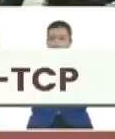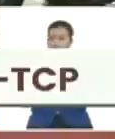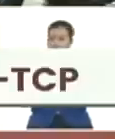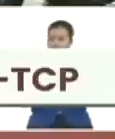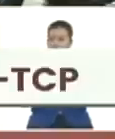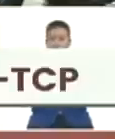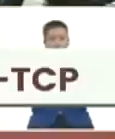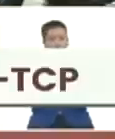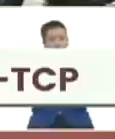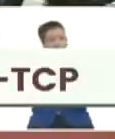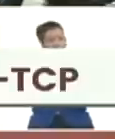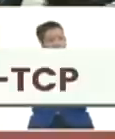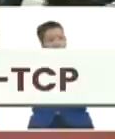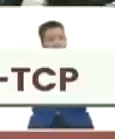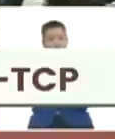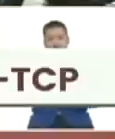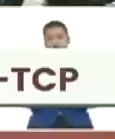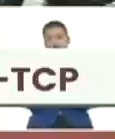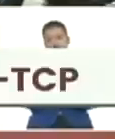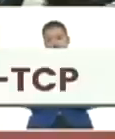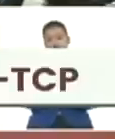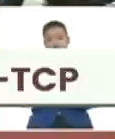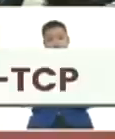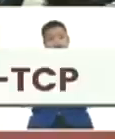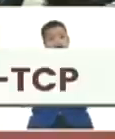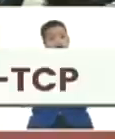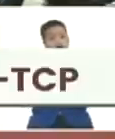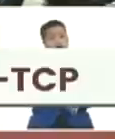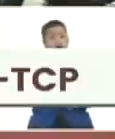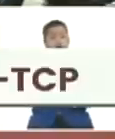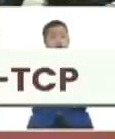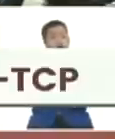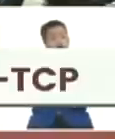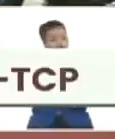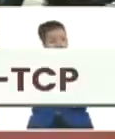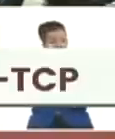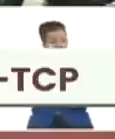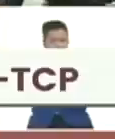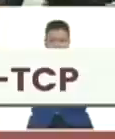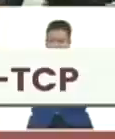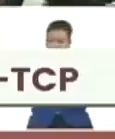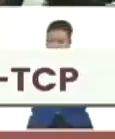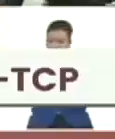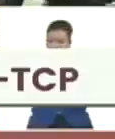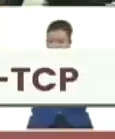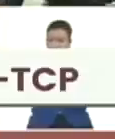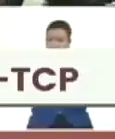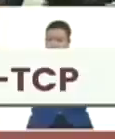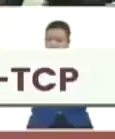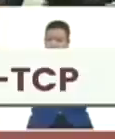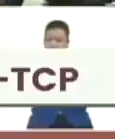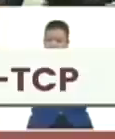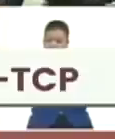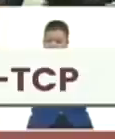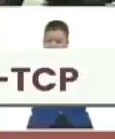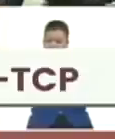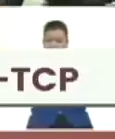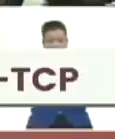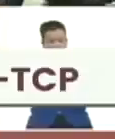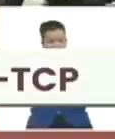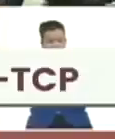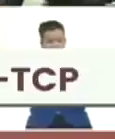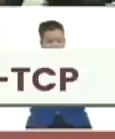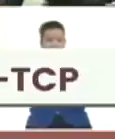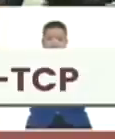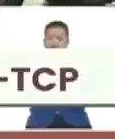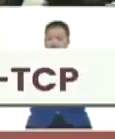de los pueblos. Ratificamos nuestro compromiso inclaudicable con esa unidad articulada, plural y diversa,